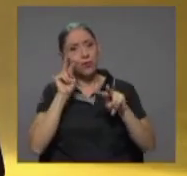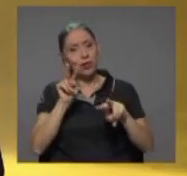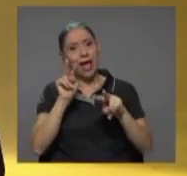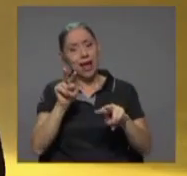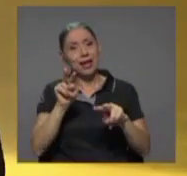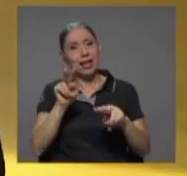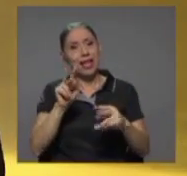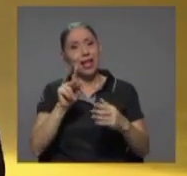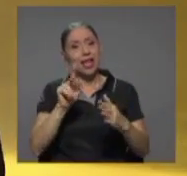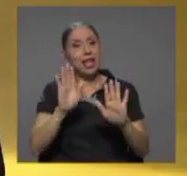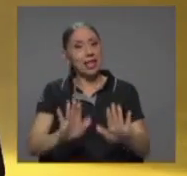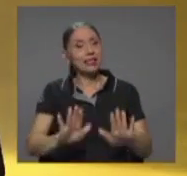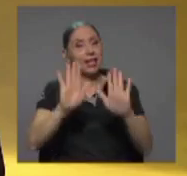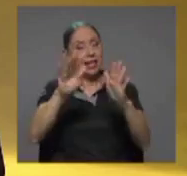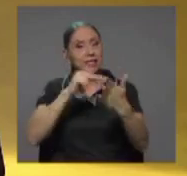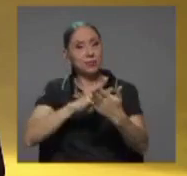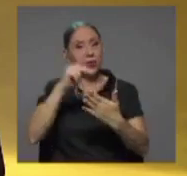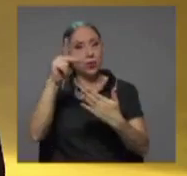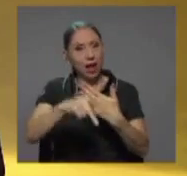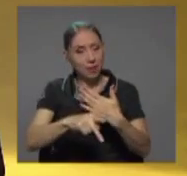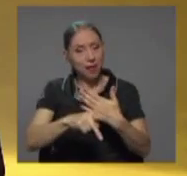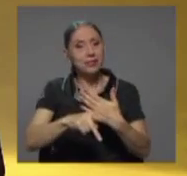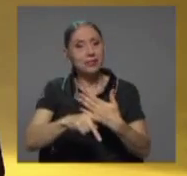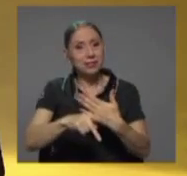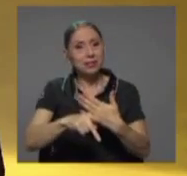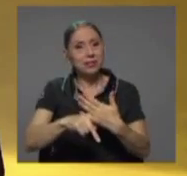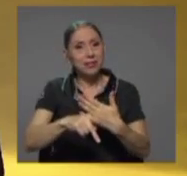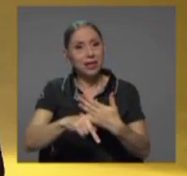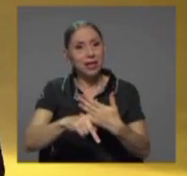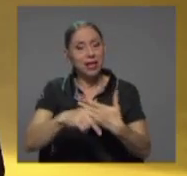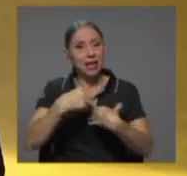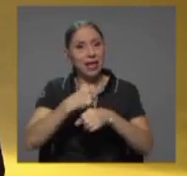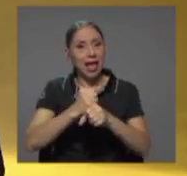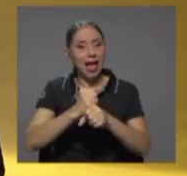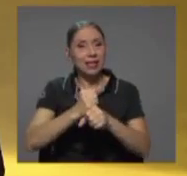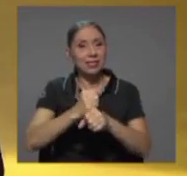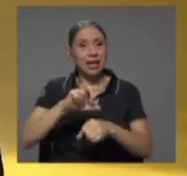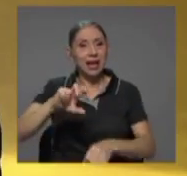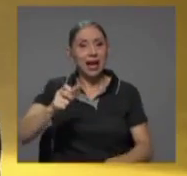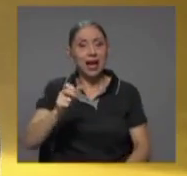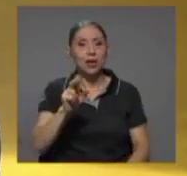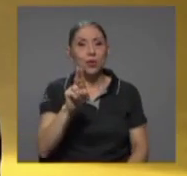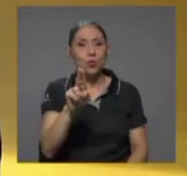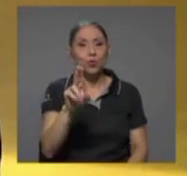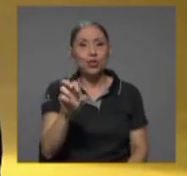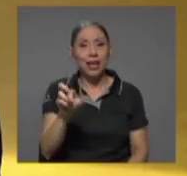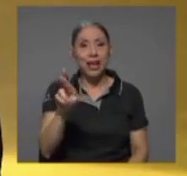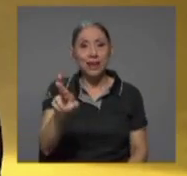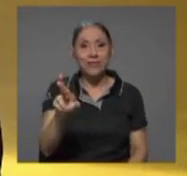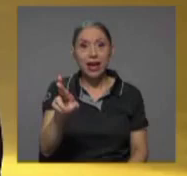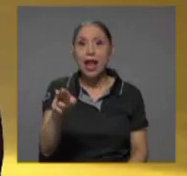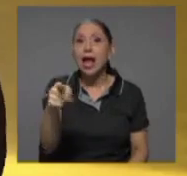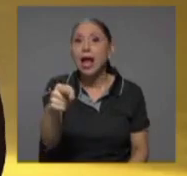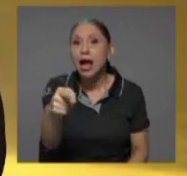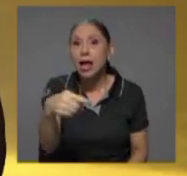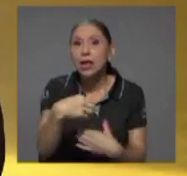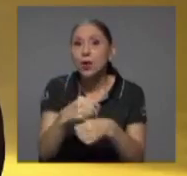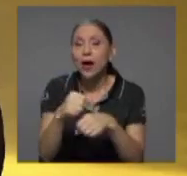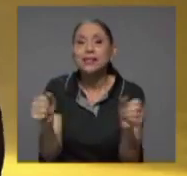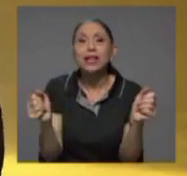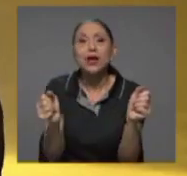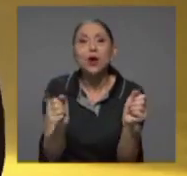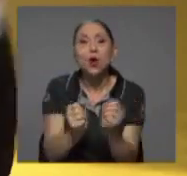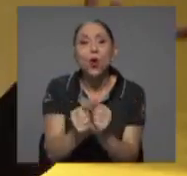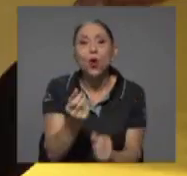los excelentes programas que hace Canal UCR, y por cierto lo hacen con los